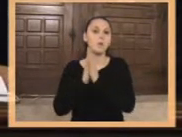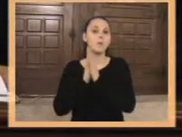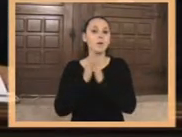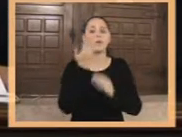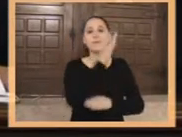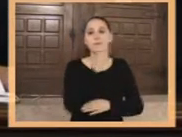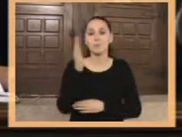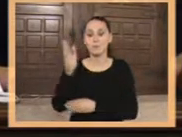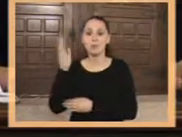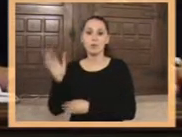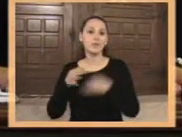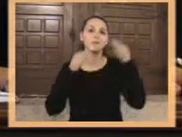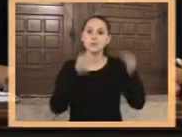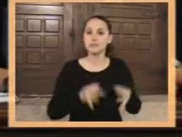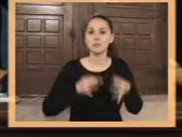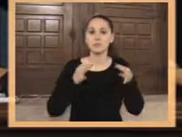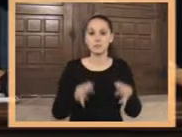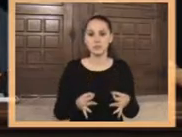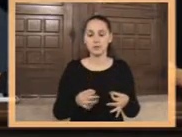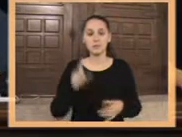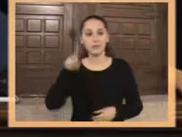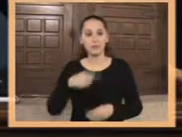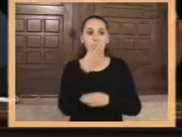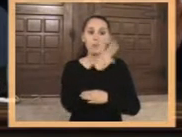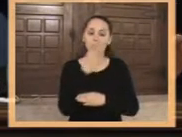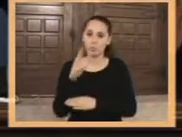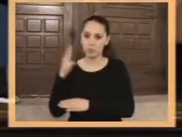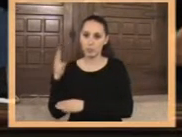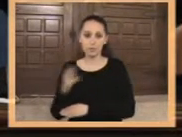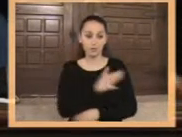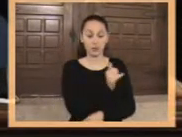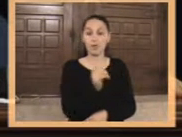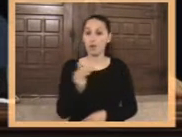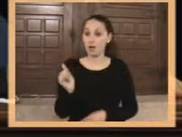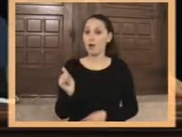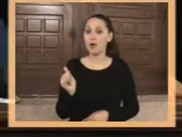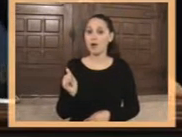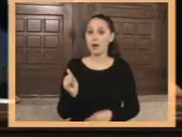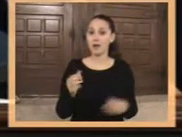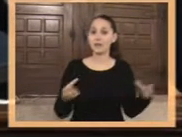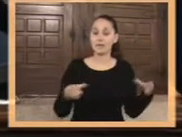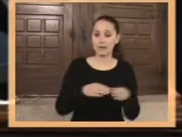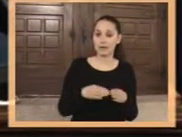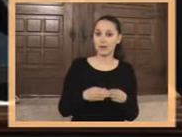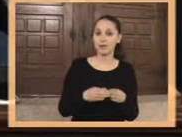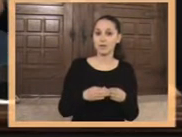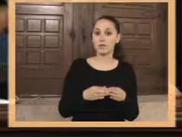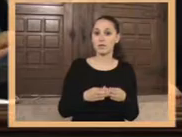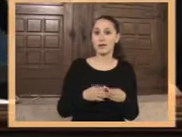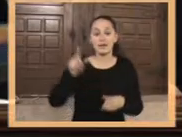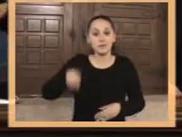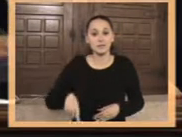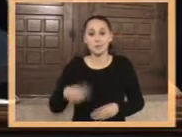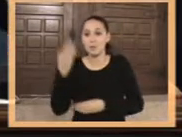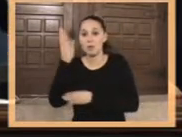refiriendo a los portavoces que también estaban, el señor Díaz y el señor Izquierdo, manifestamos, igual que en la moción de los refugiados, que